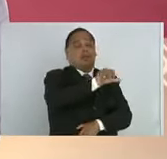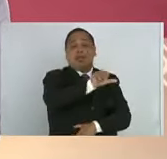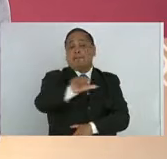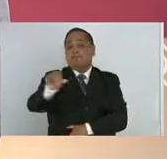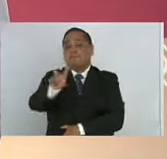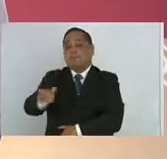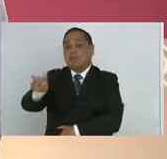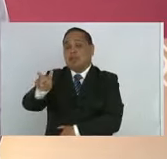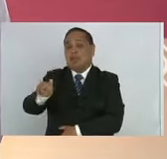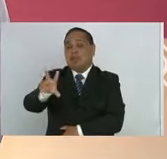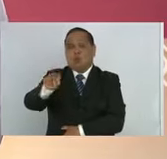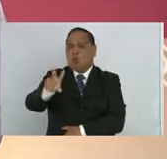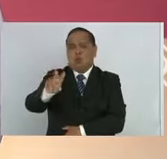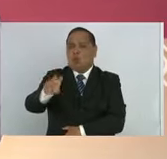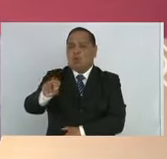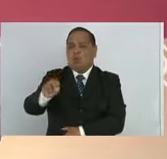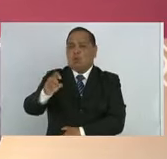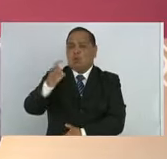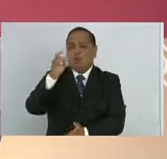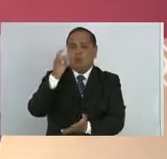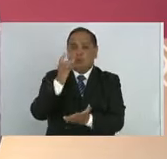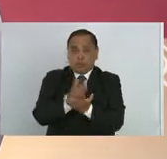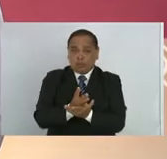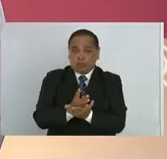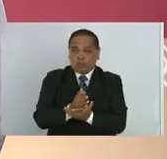sino los 7 días de la semana